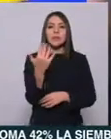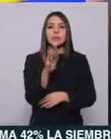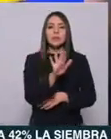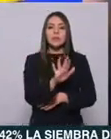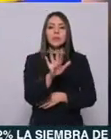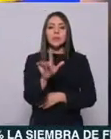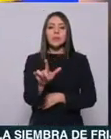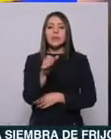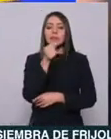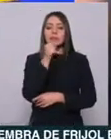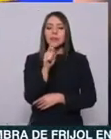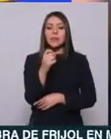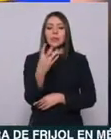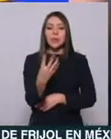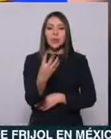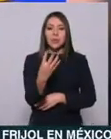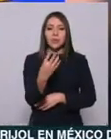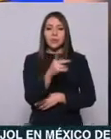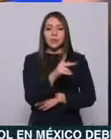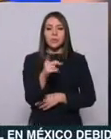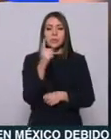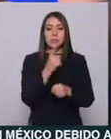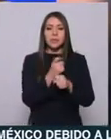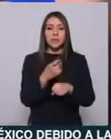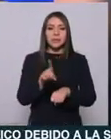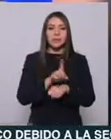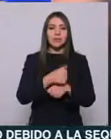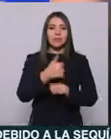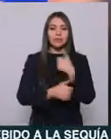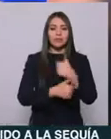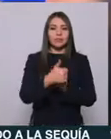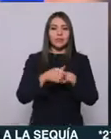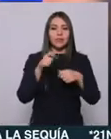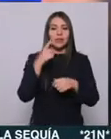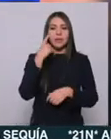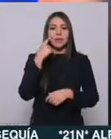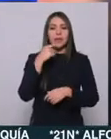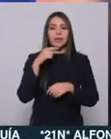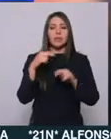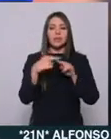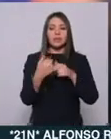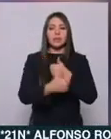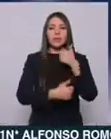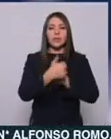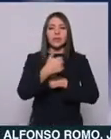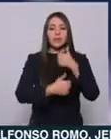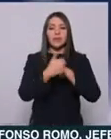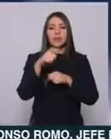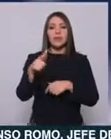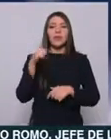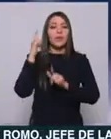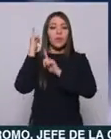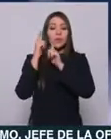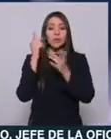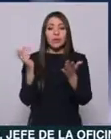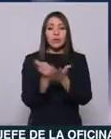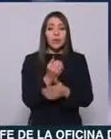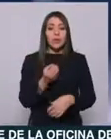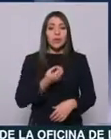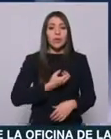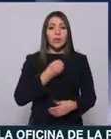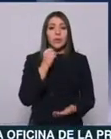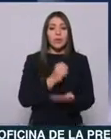57 segundos 24 centésimas en el primer día de competencias del Campeonato Mundial de Paranatación en Londres. Con este oro, Arnulfo consiguió